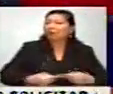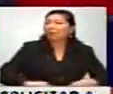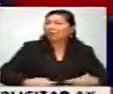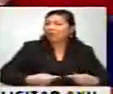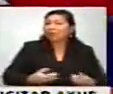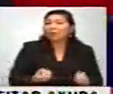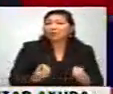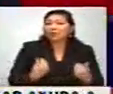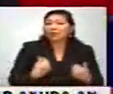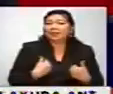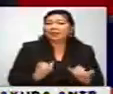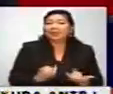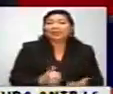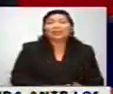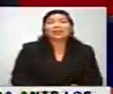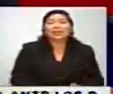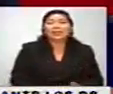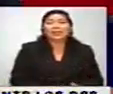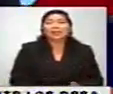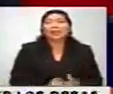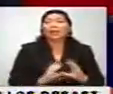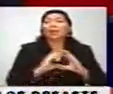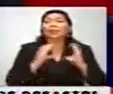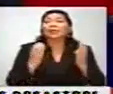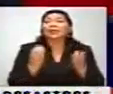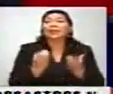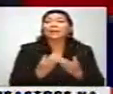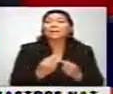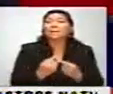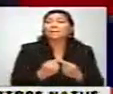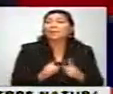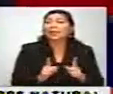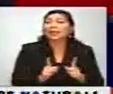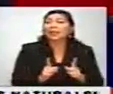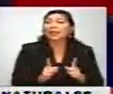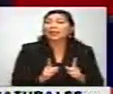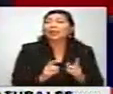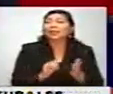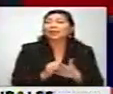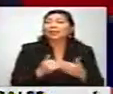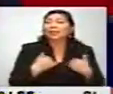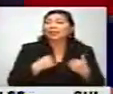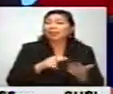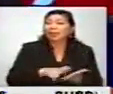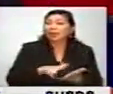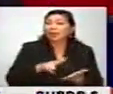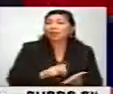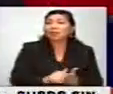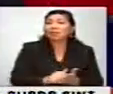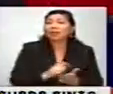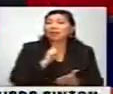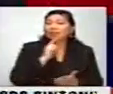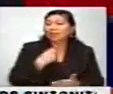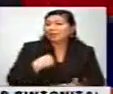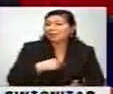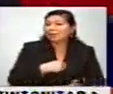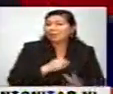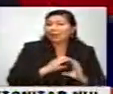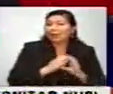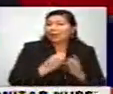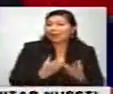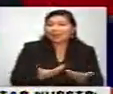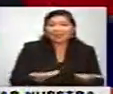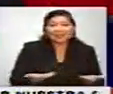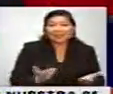debate como corresponde dentro del Congreso, pero la que tiene que aprobar esa norma somos nosotros en el Congreso.